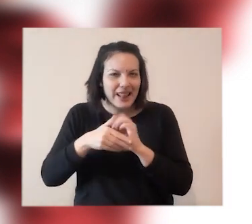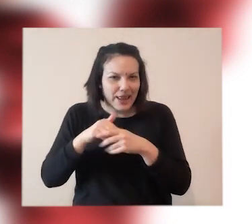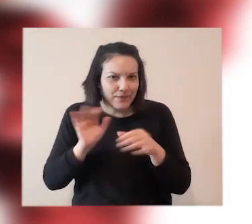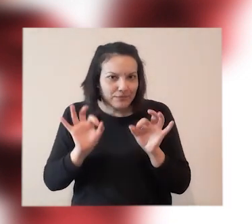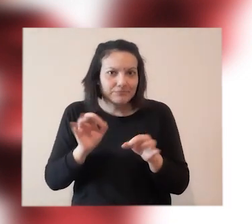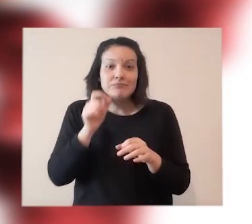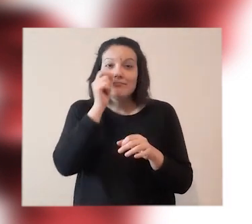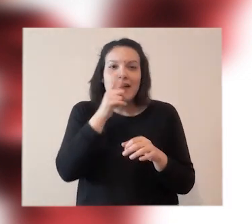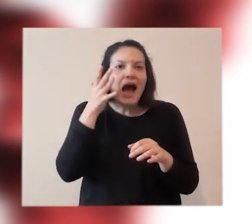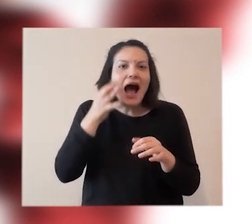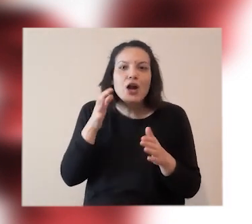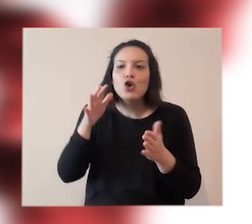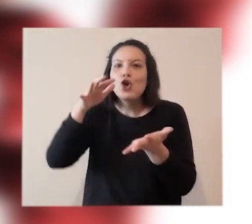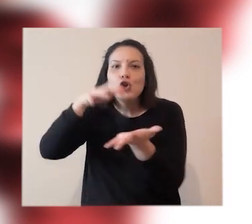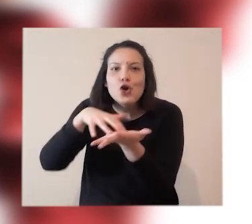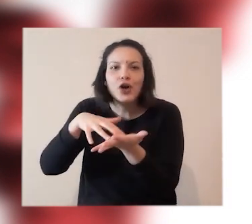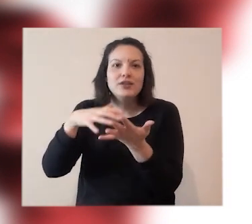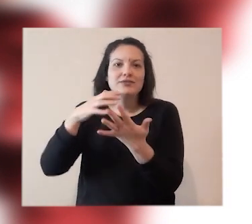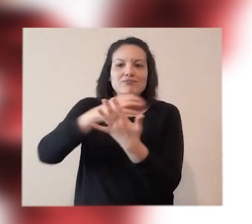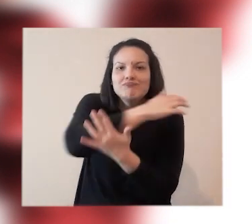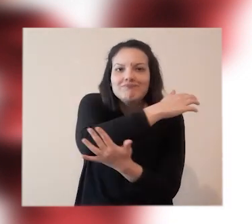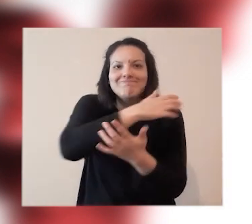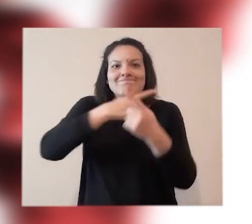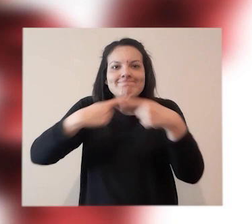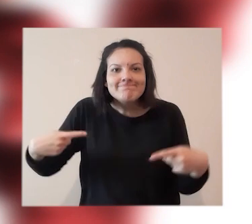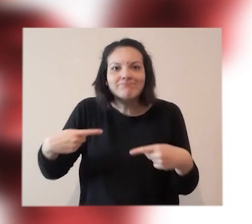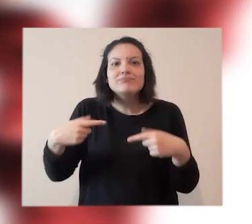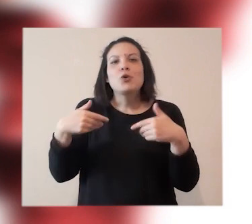inmediatamente si tocan por necesidad de una superficie,